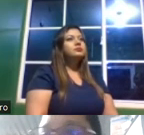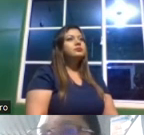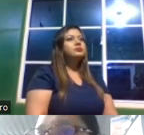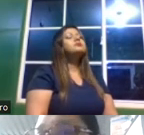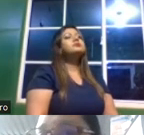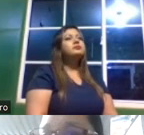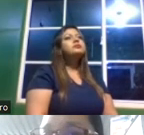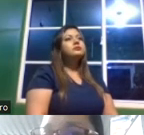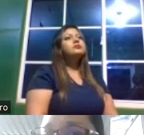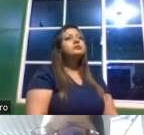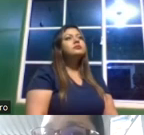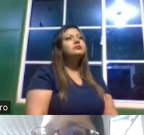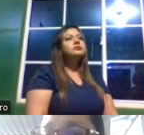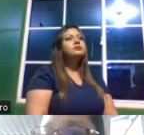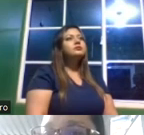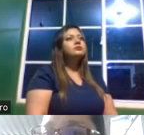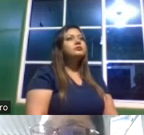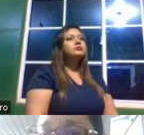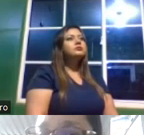Hola, buenas noches. Buenas noches.